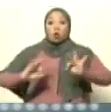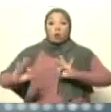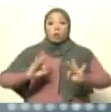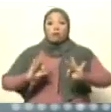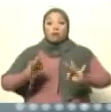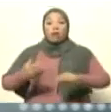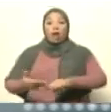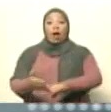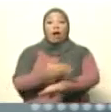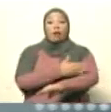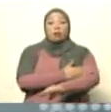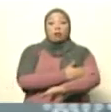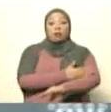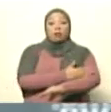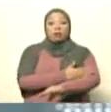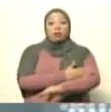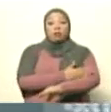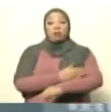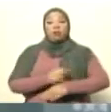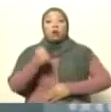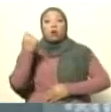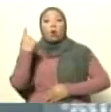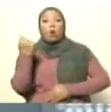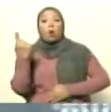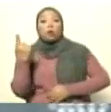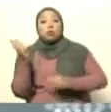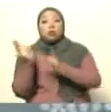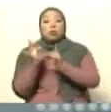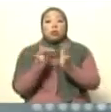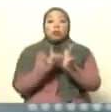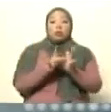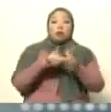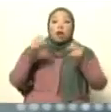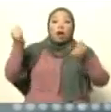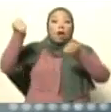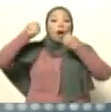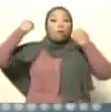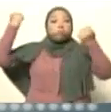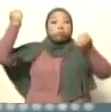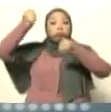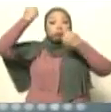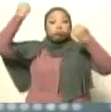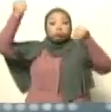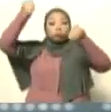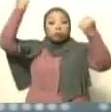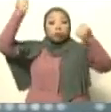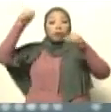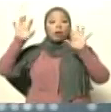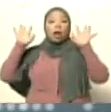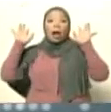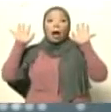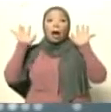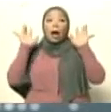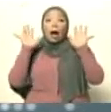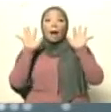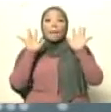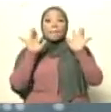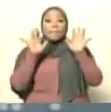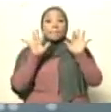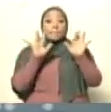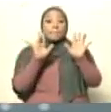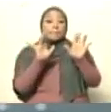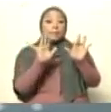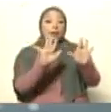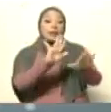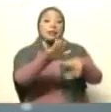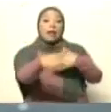día 11, ellos hacen una gran manifestación, dirigen esa marcha desde el este de Caracas hasta